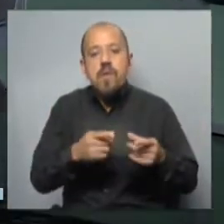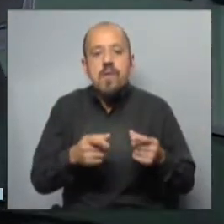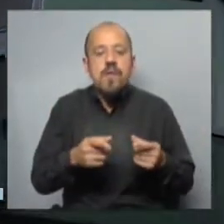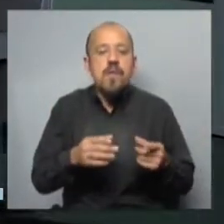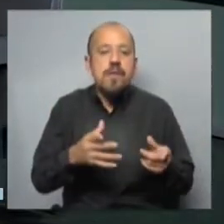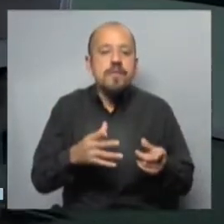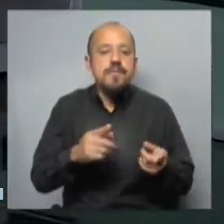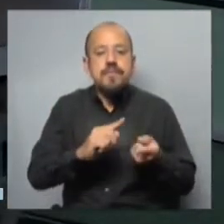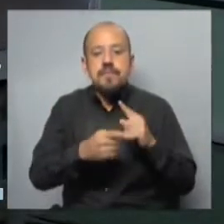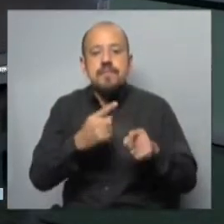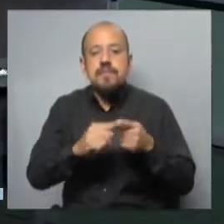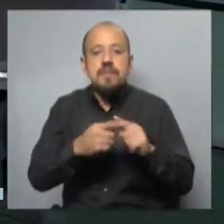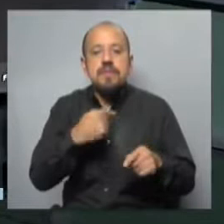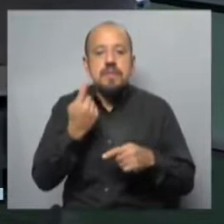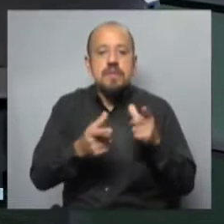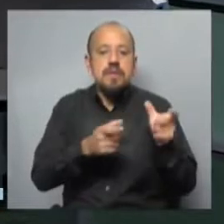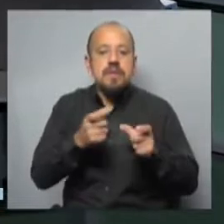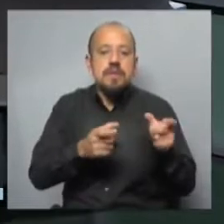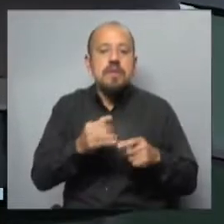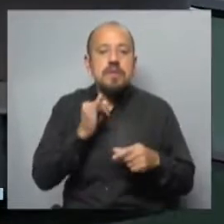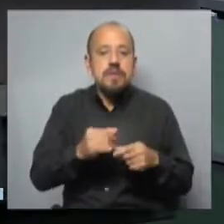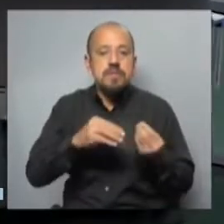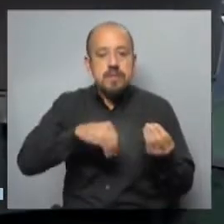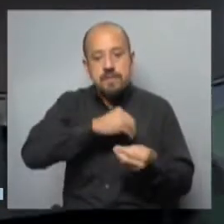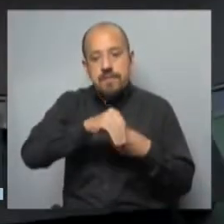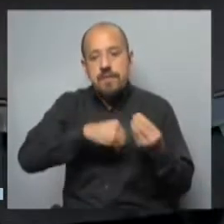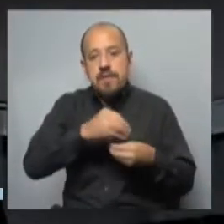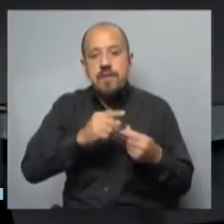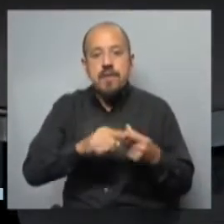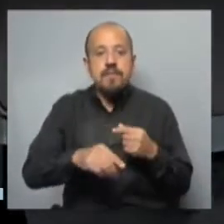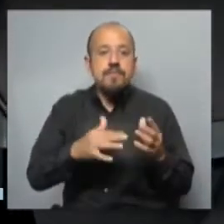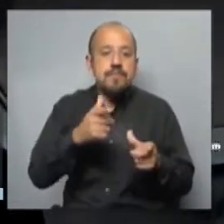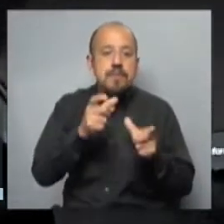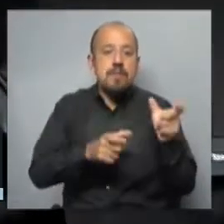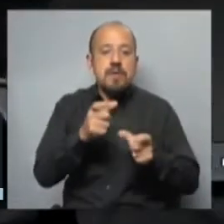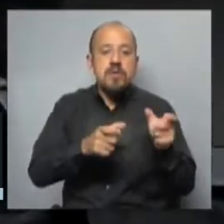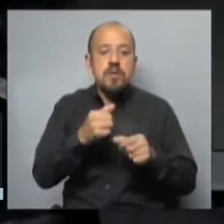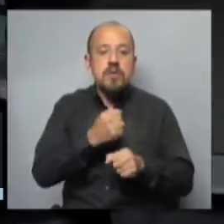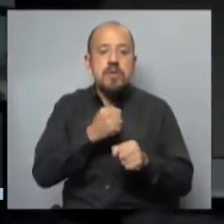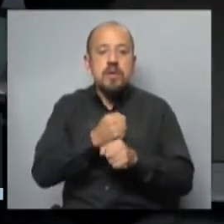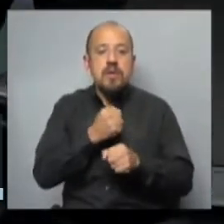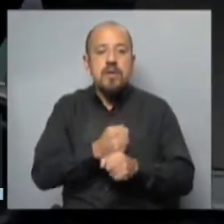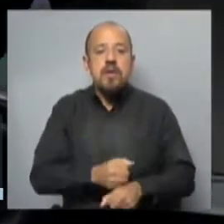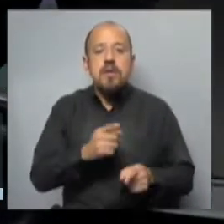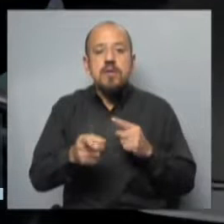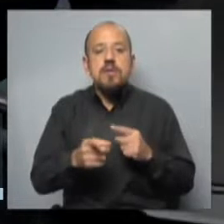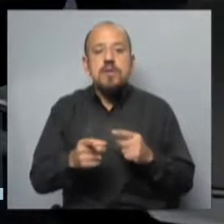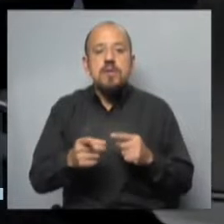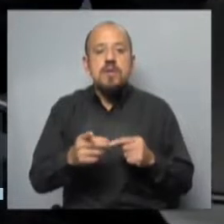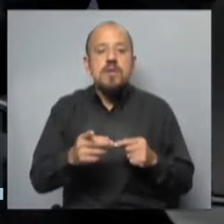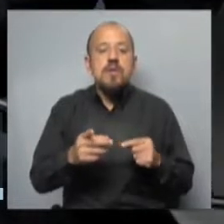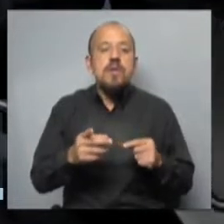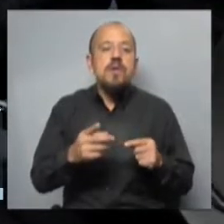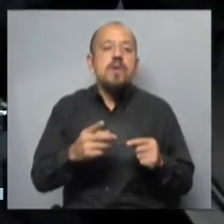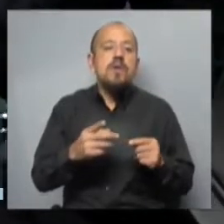relacionarte con otros y si para la familia es es que salga la persona a trabajar son horas que está fuera de su hogar haciendo algo útil